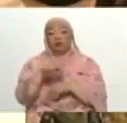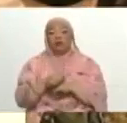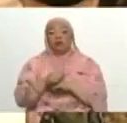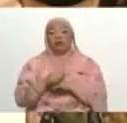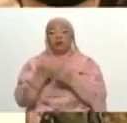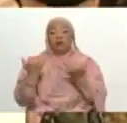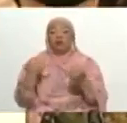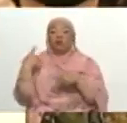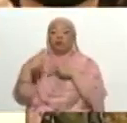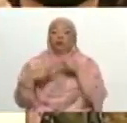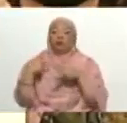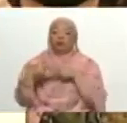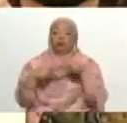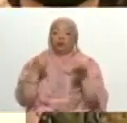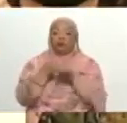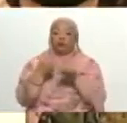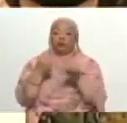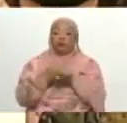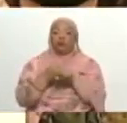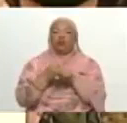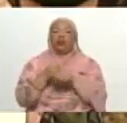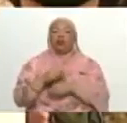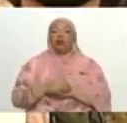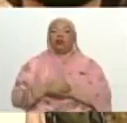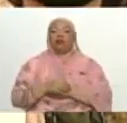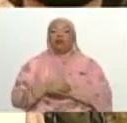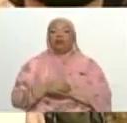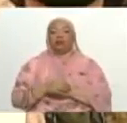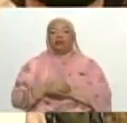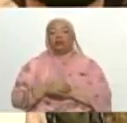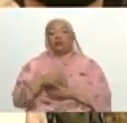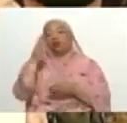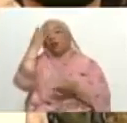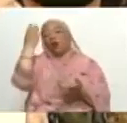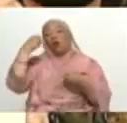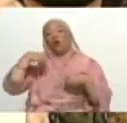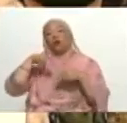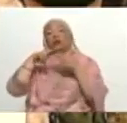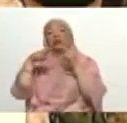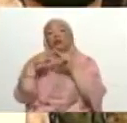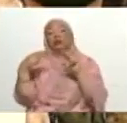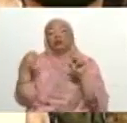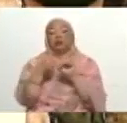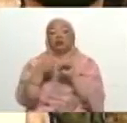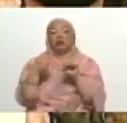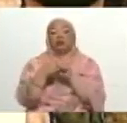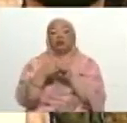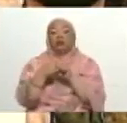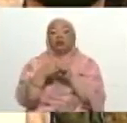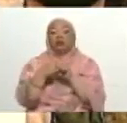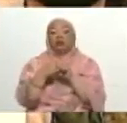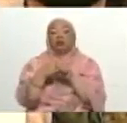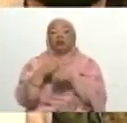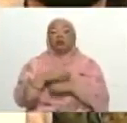estamos en el proceso de aterrizar ese acuerdo firmado para que se pueda implementar.